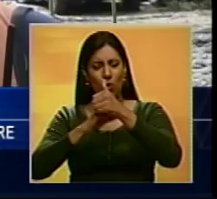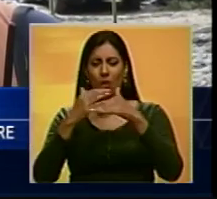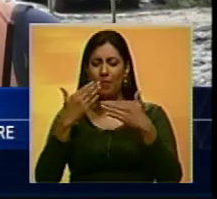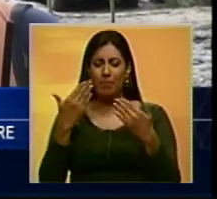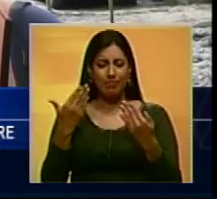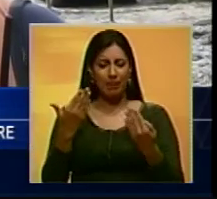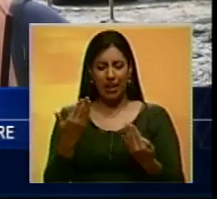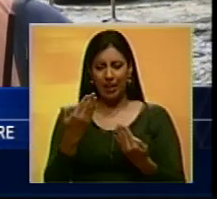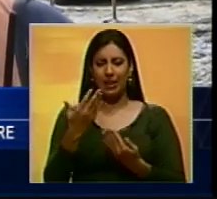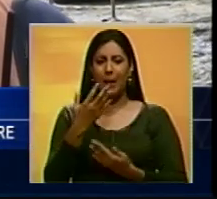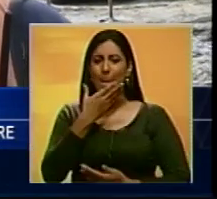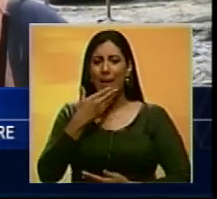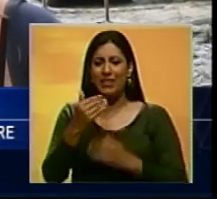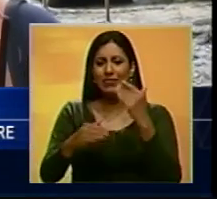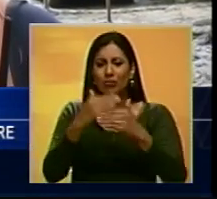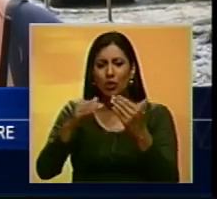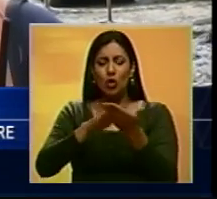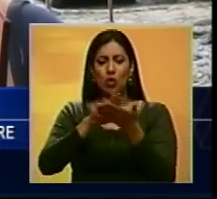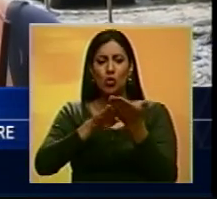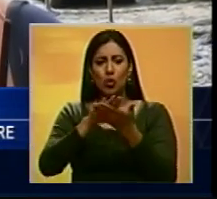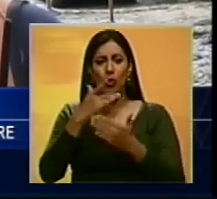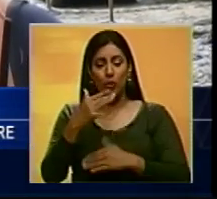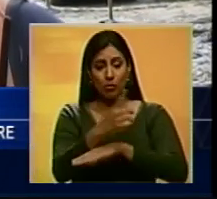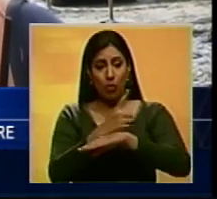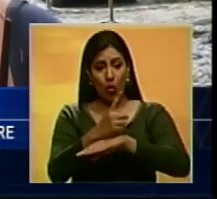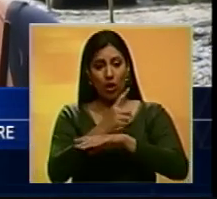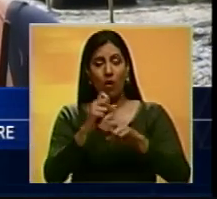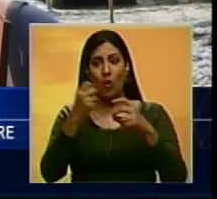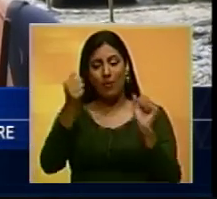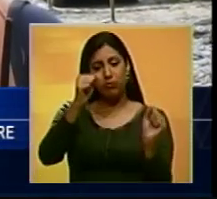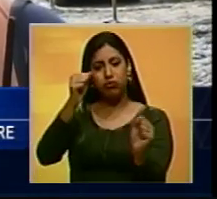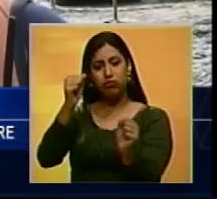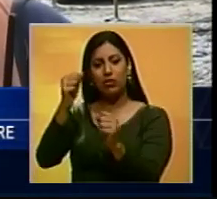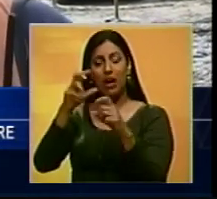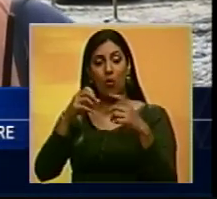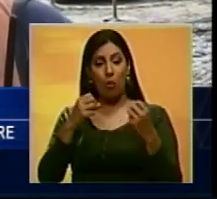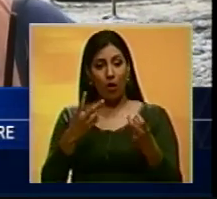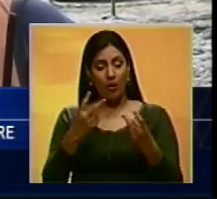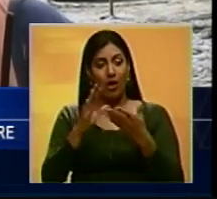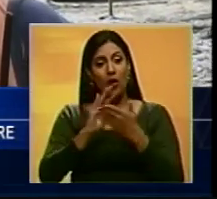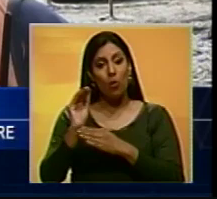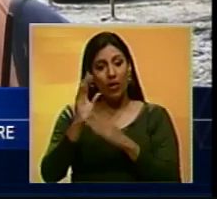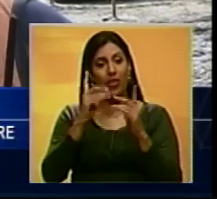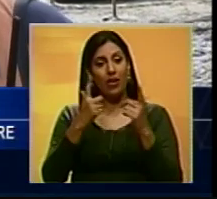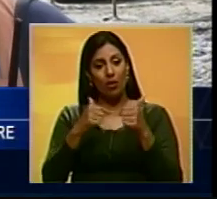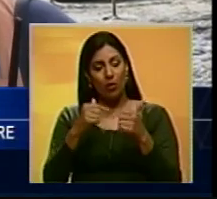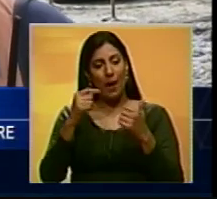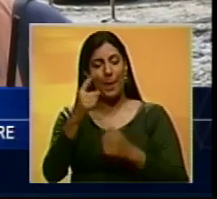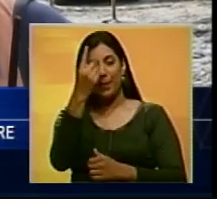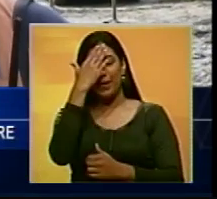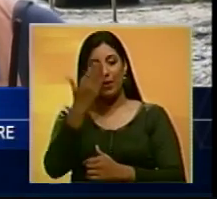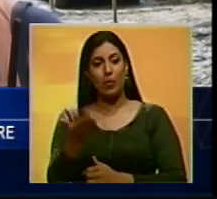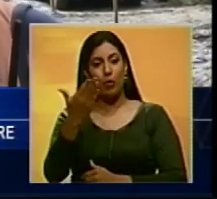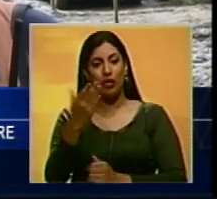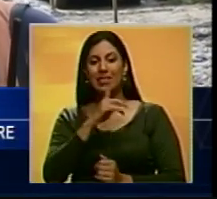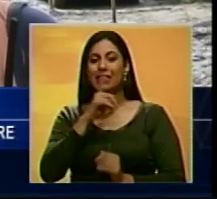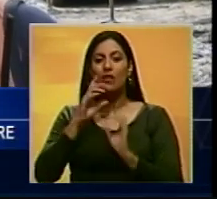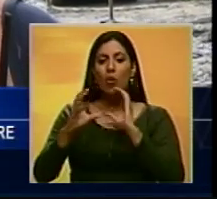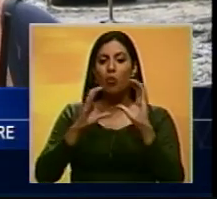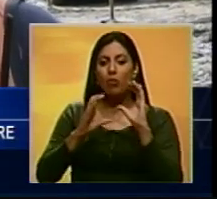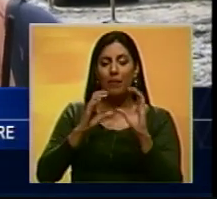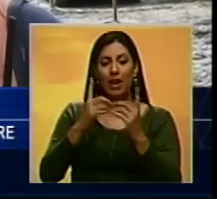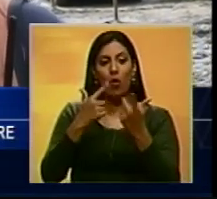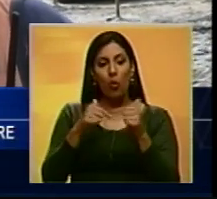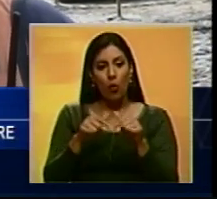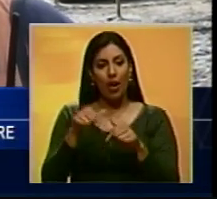hacer pronto, en las próximas horas, hacer una limpieza y restablecer esta principal vía que comunica a